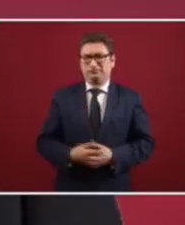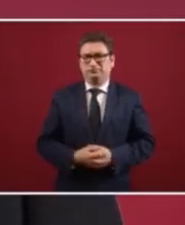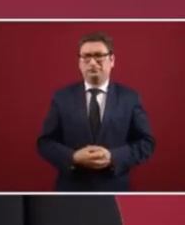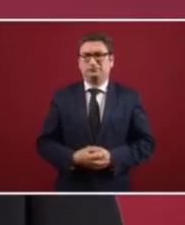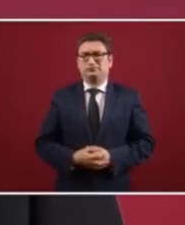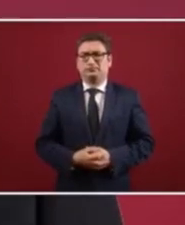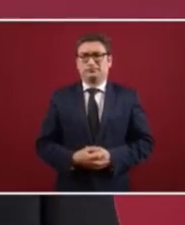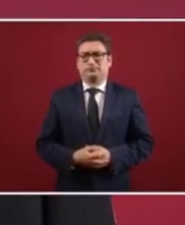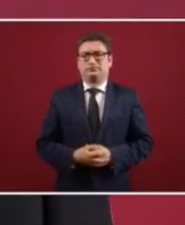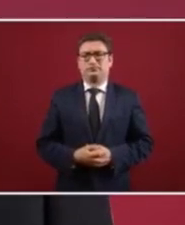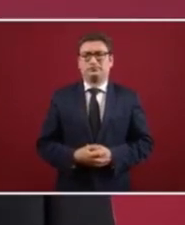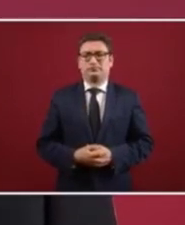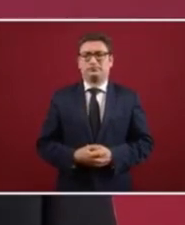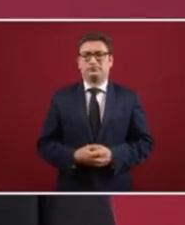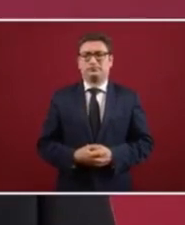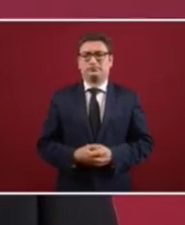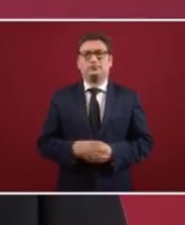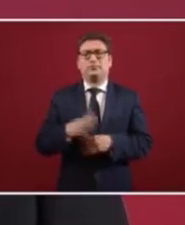porque